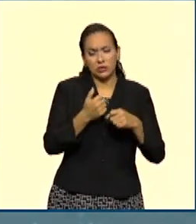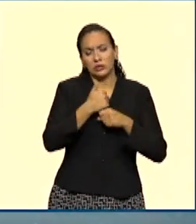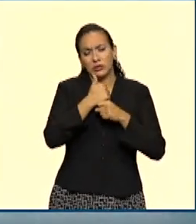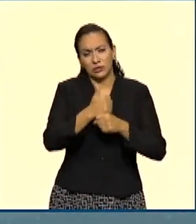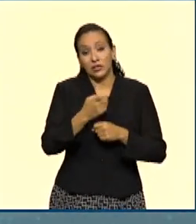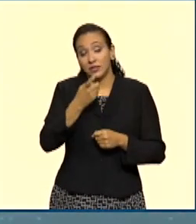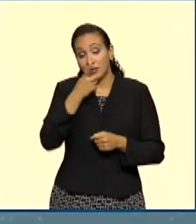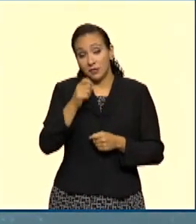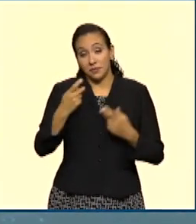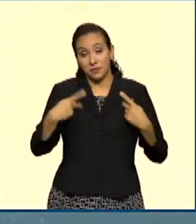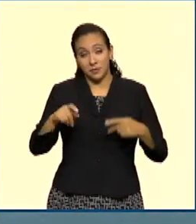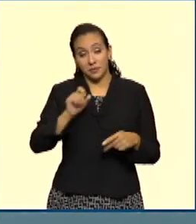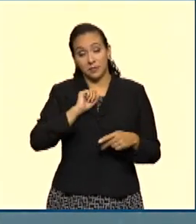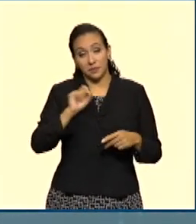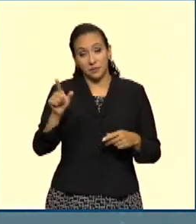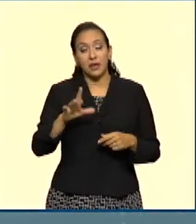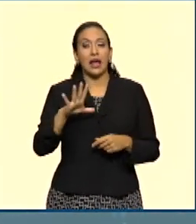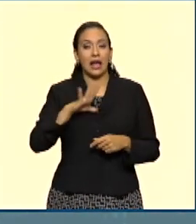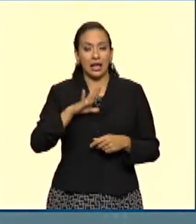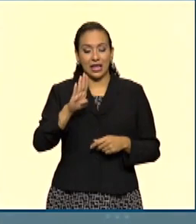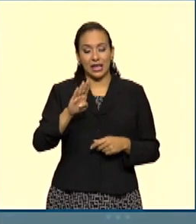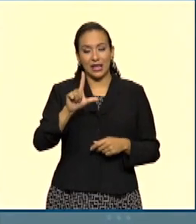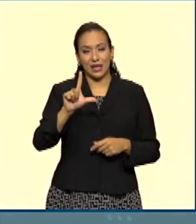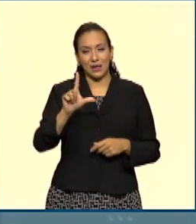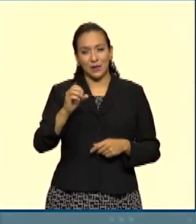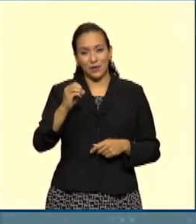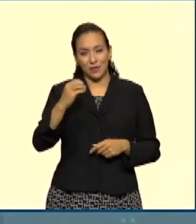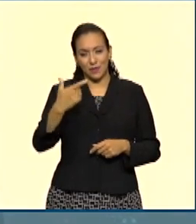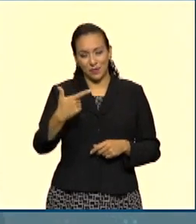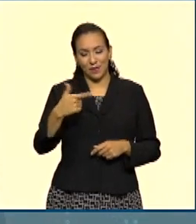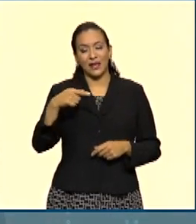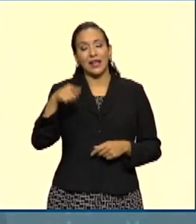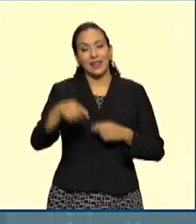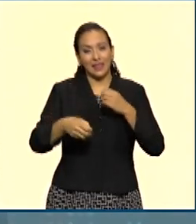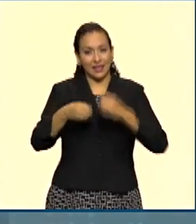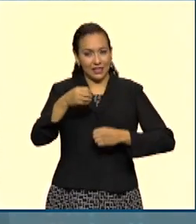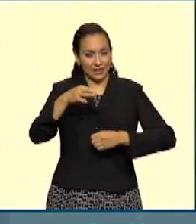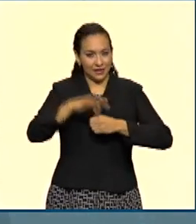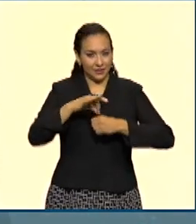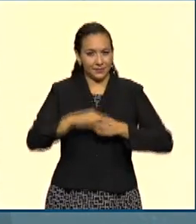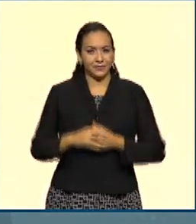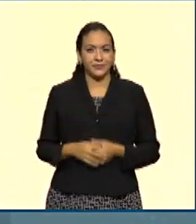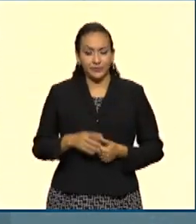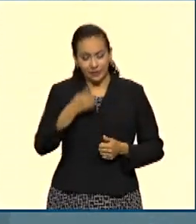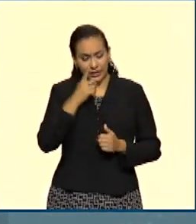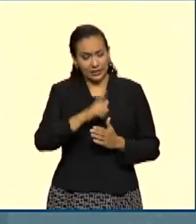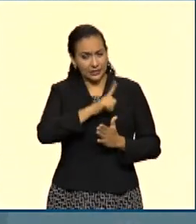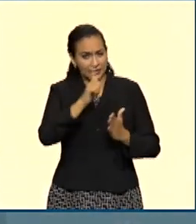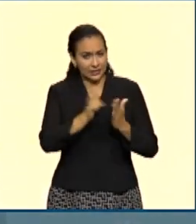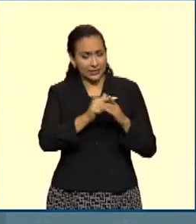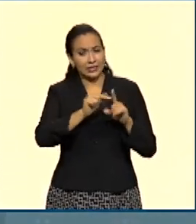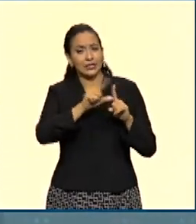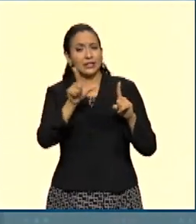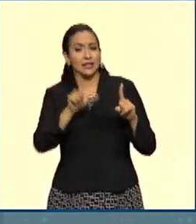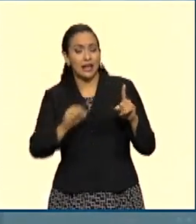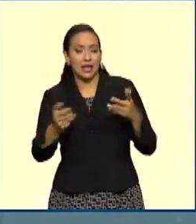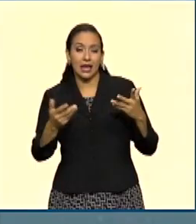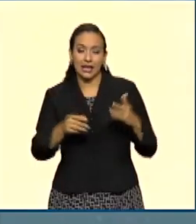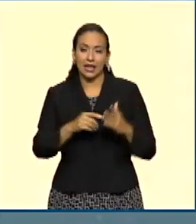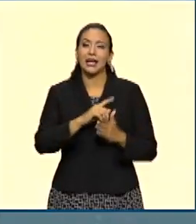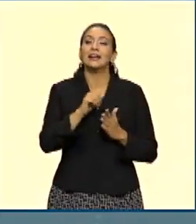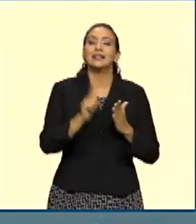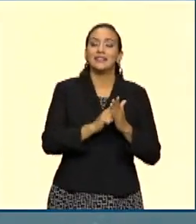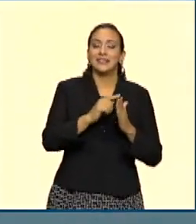especialista Carlos Roque en el blog Axis del Tribunal Electoral. De acuerdo con la Ley Nacional de Ejecución Penal,